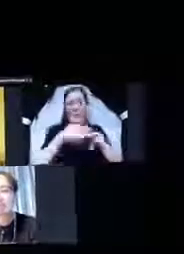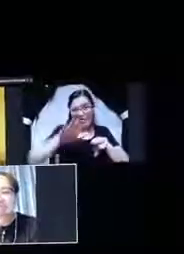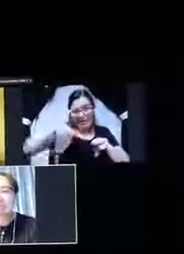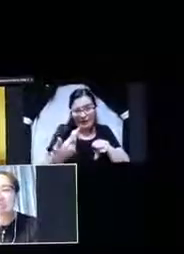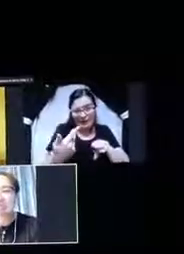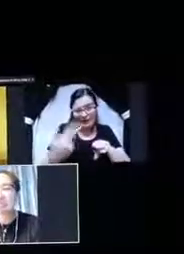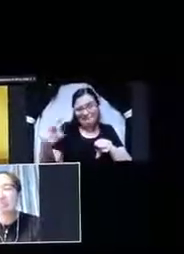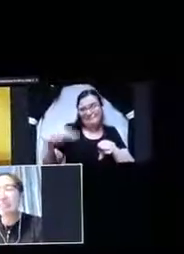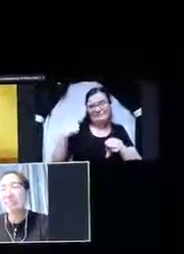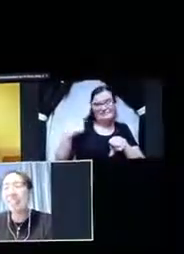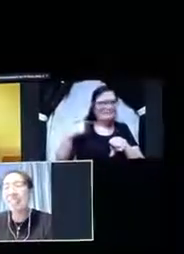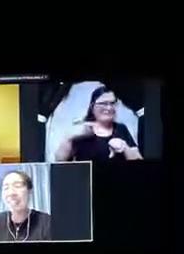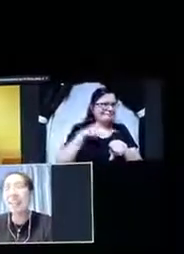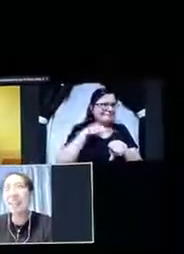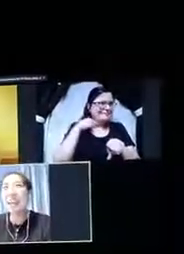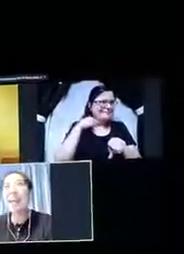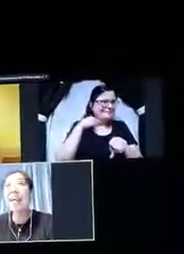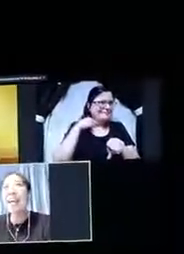Siéndola te va a matar.